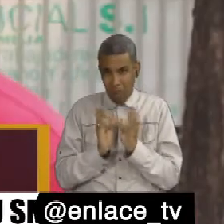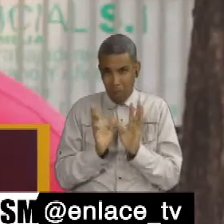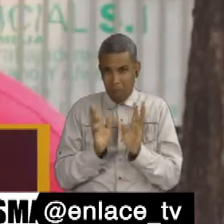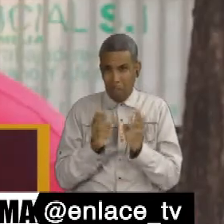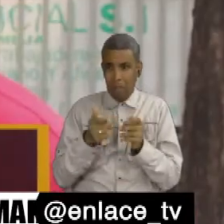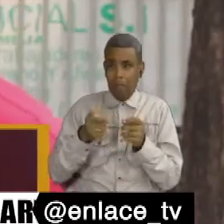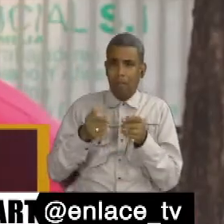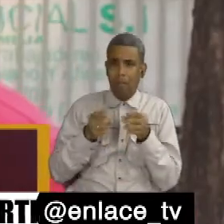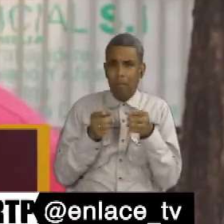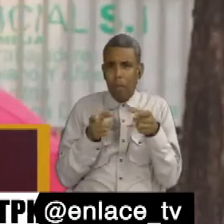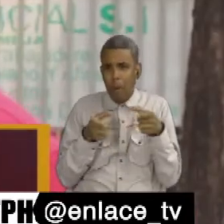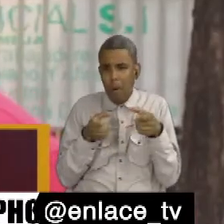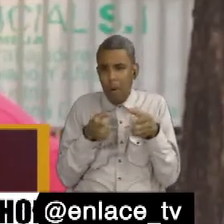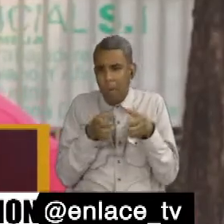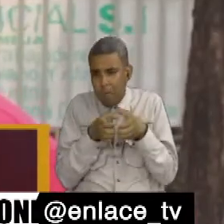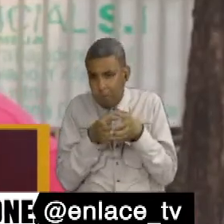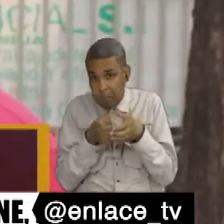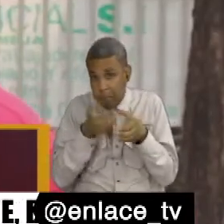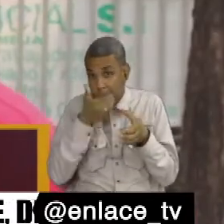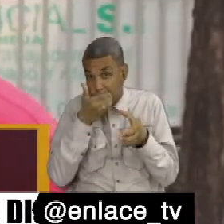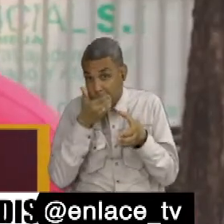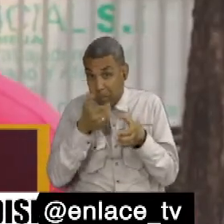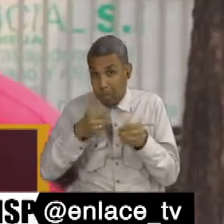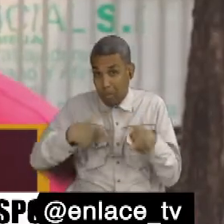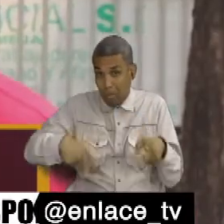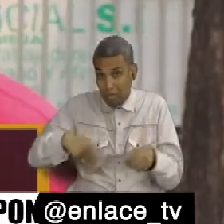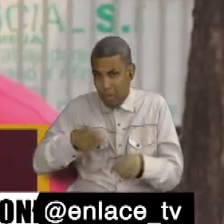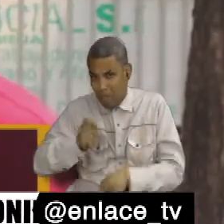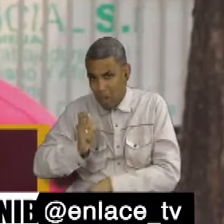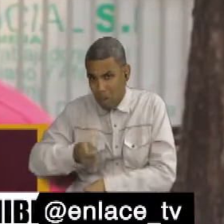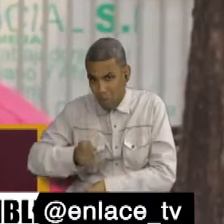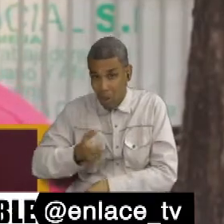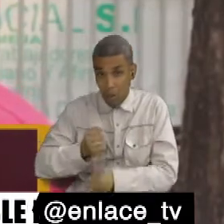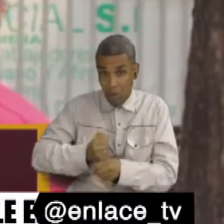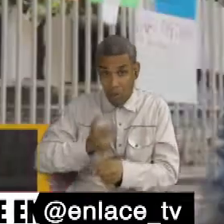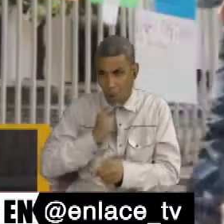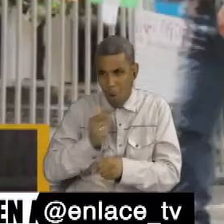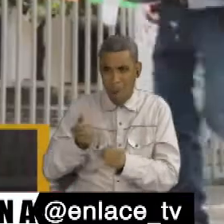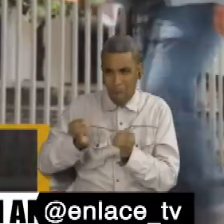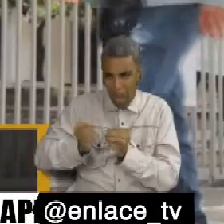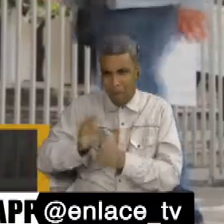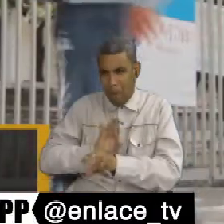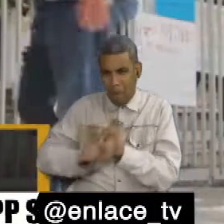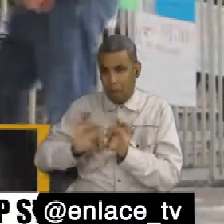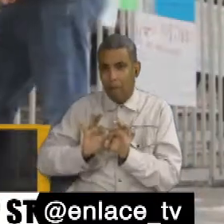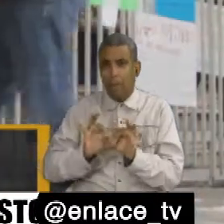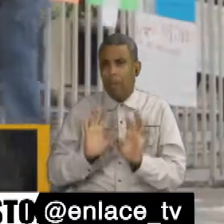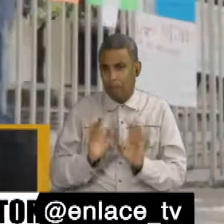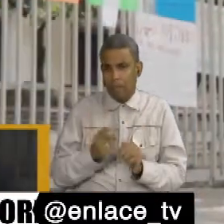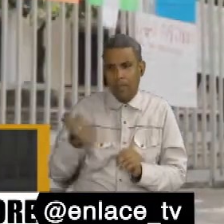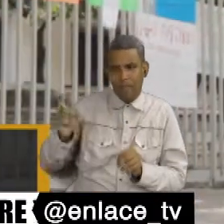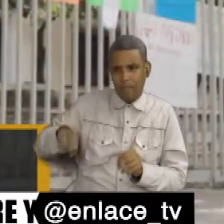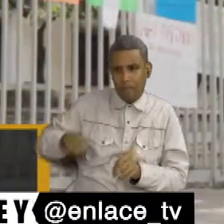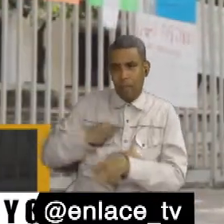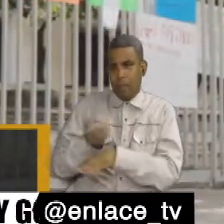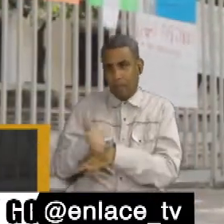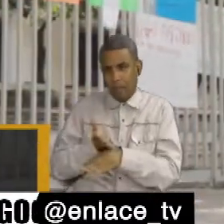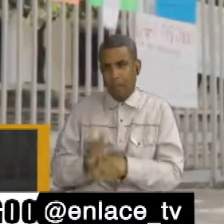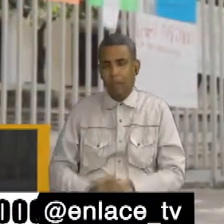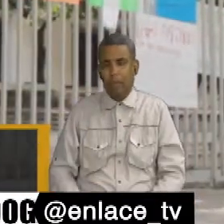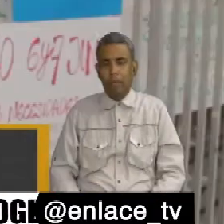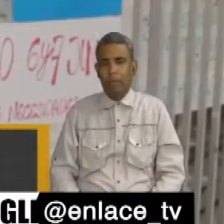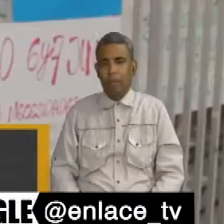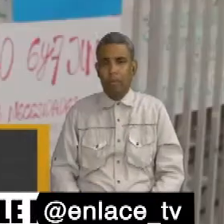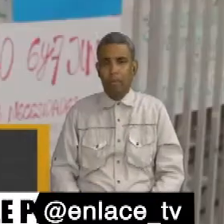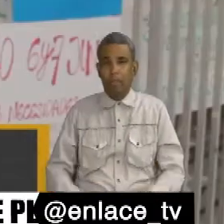personal y también sobre el presupuesto de las entidades como es el INPEI y rama judicial. A este paro estatal se espera que